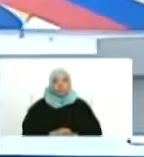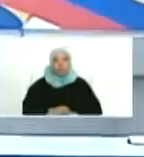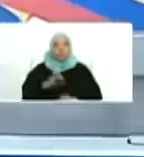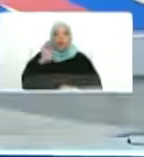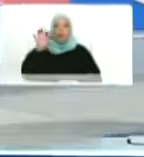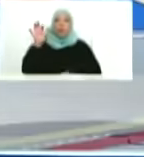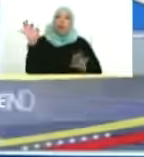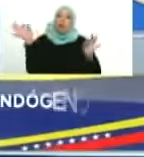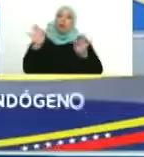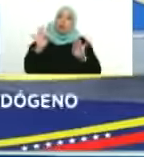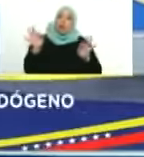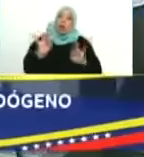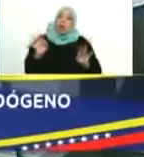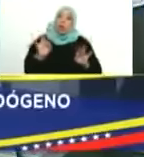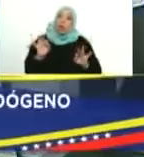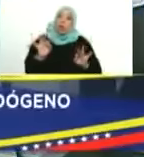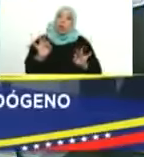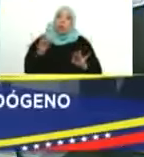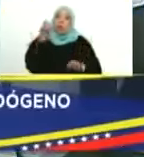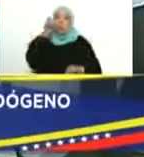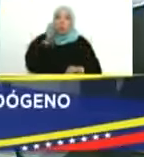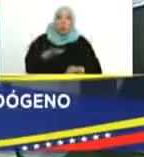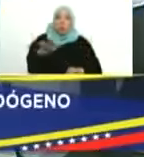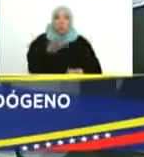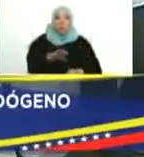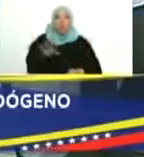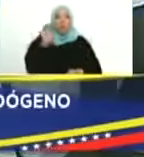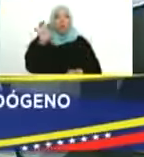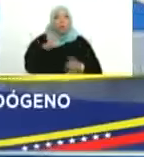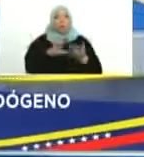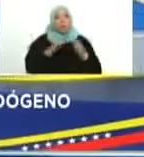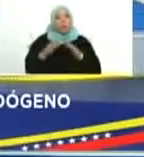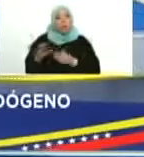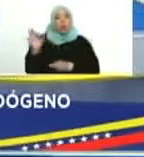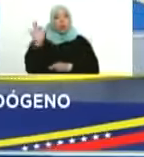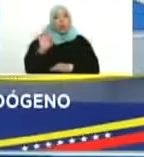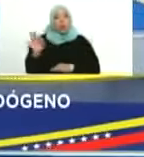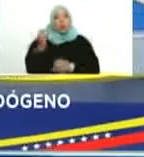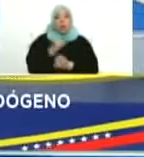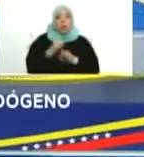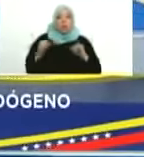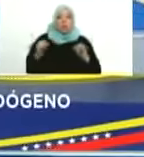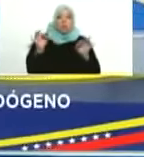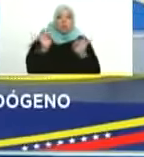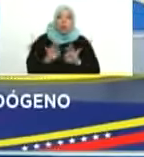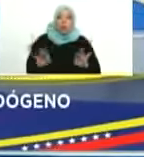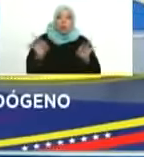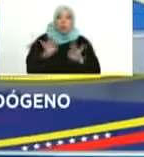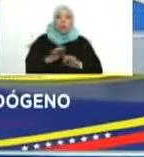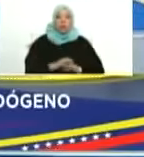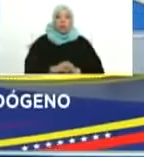Patria o nada, pueblo o nada, comuna o nada, independencia o nada.